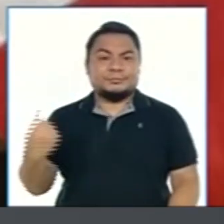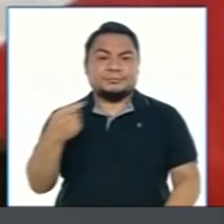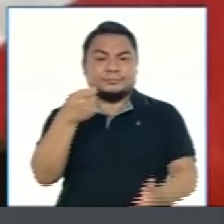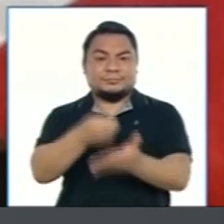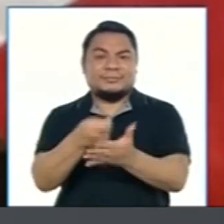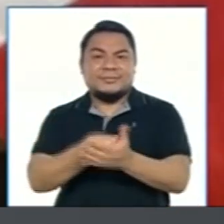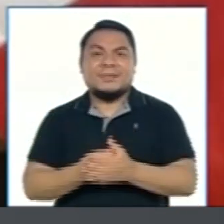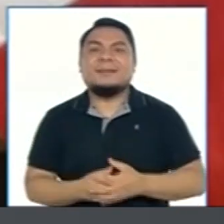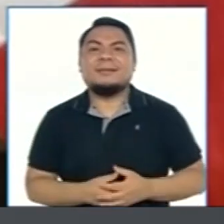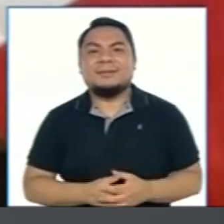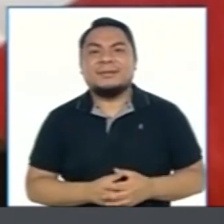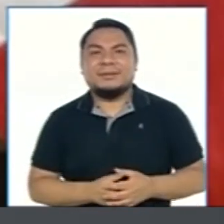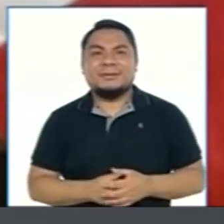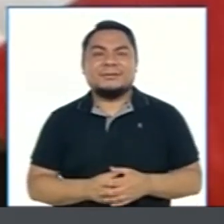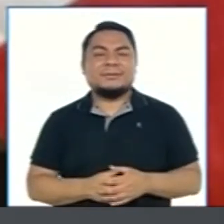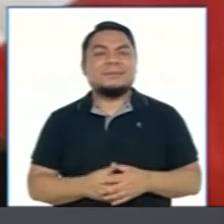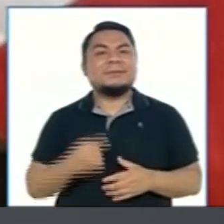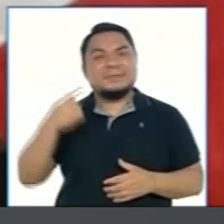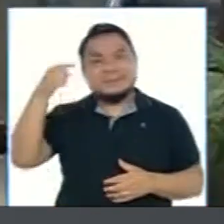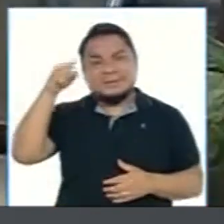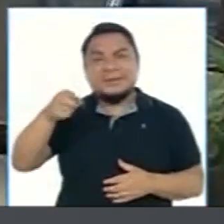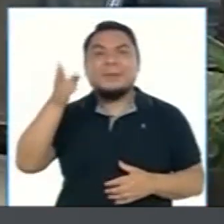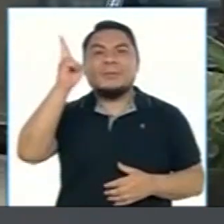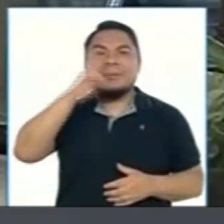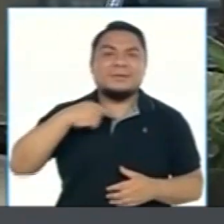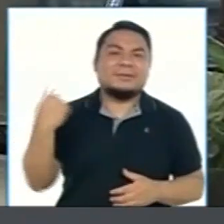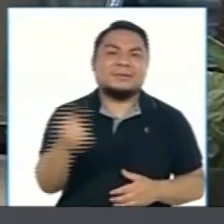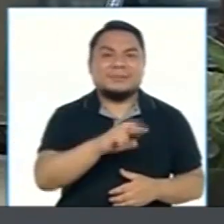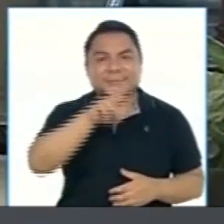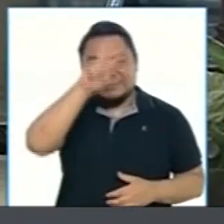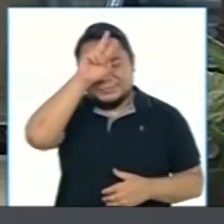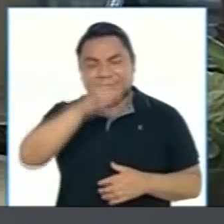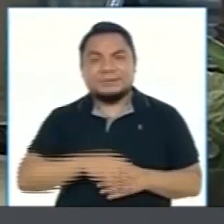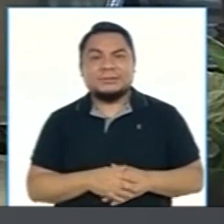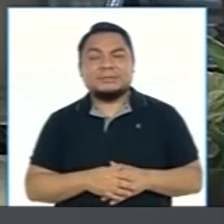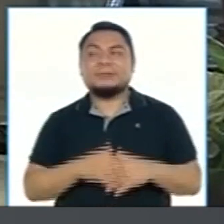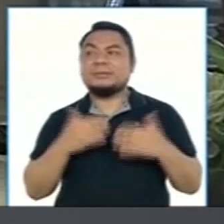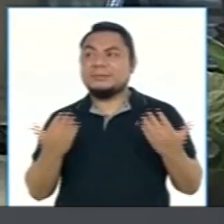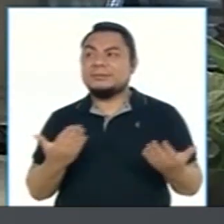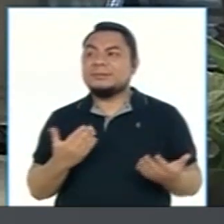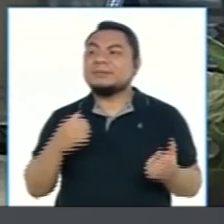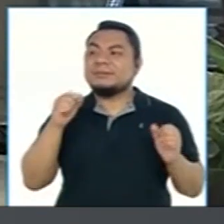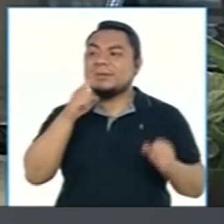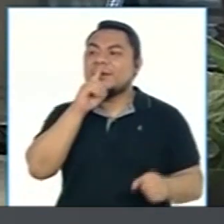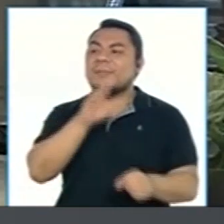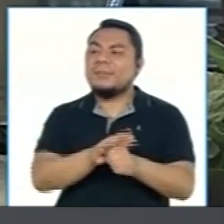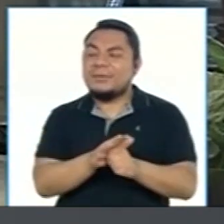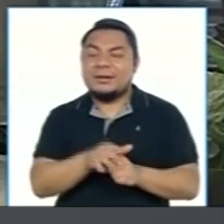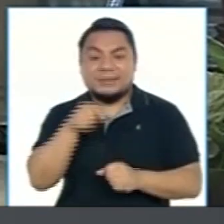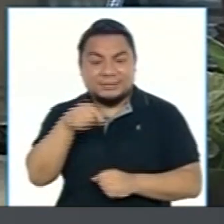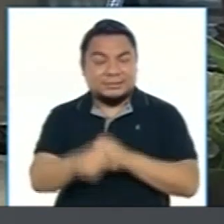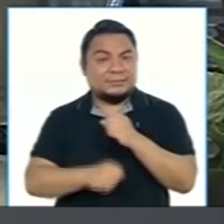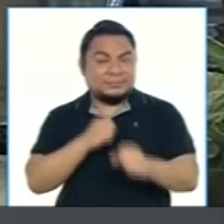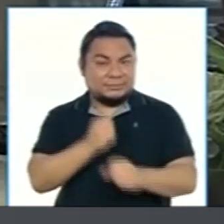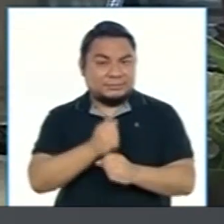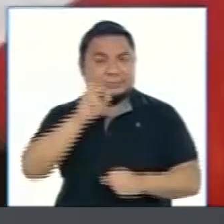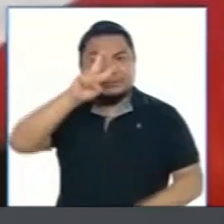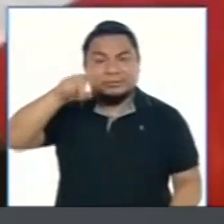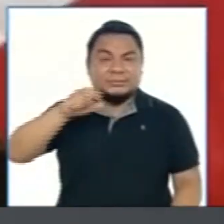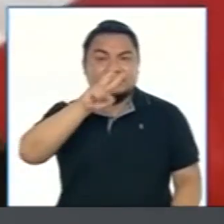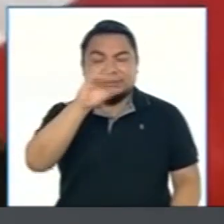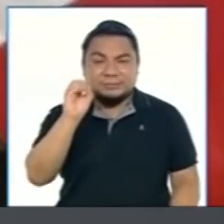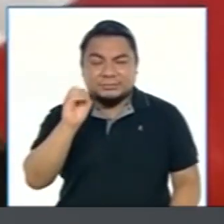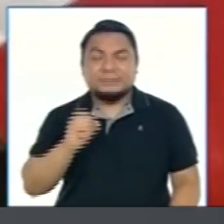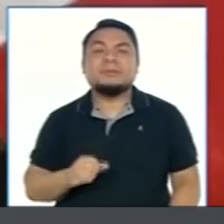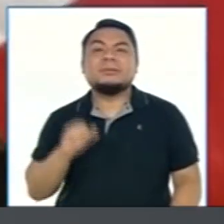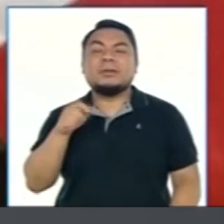salarial de los docentes del país. Y entonces el compromiso fue de que en este año